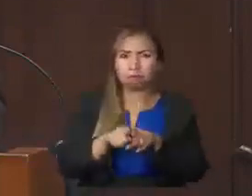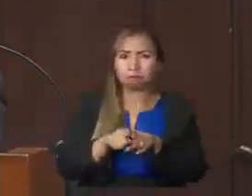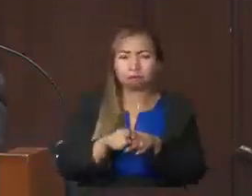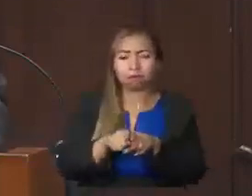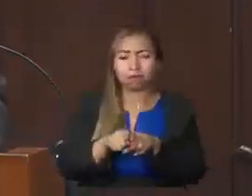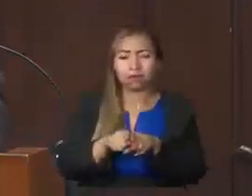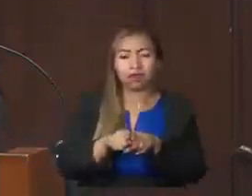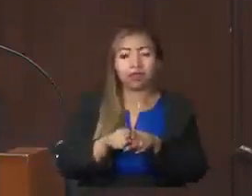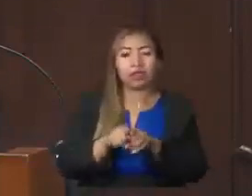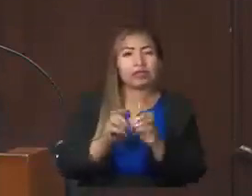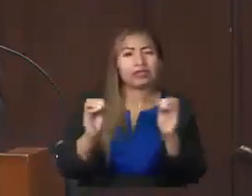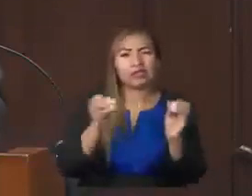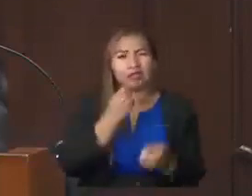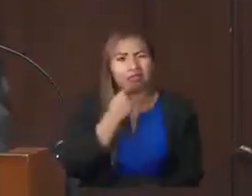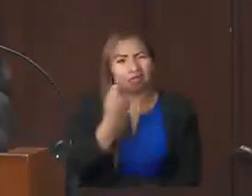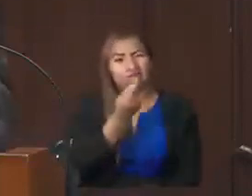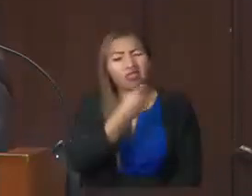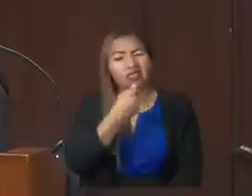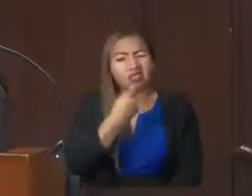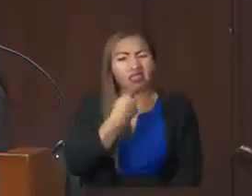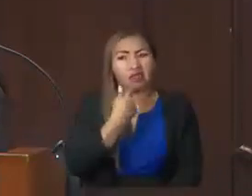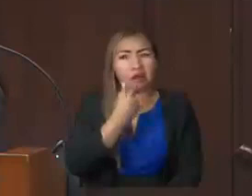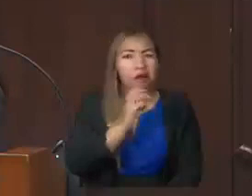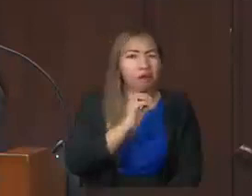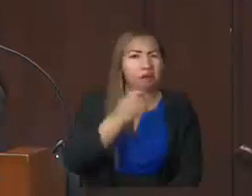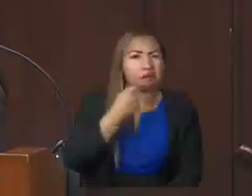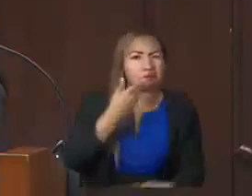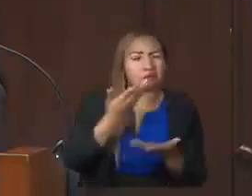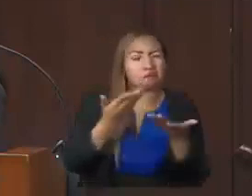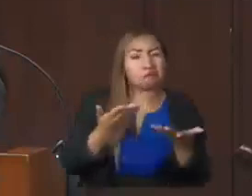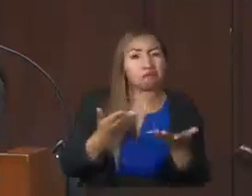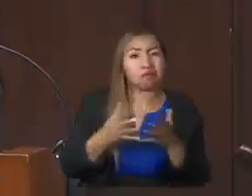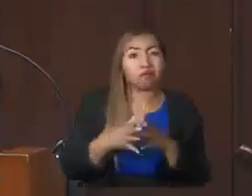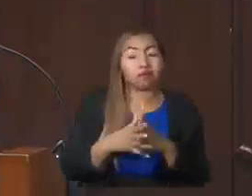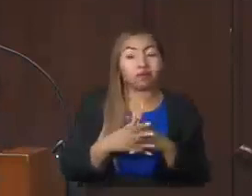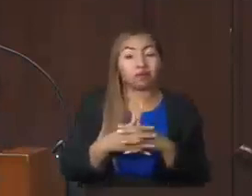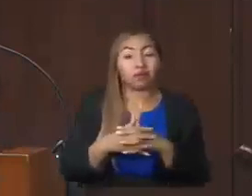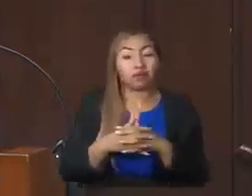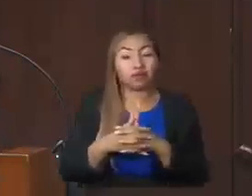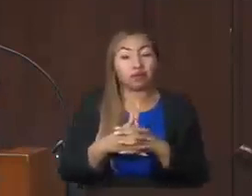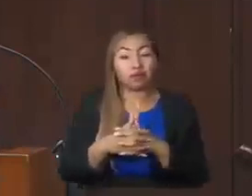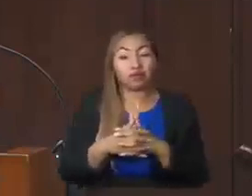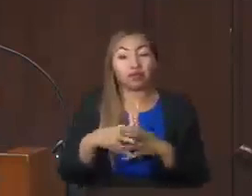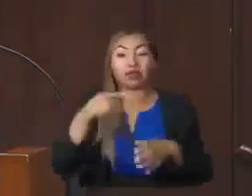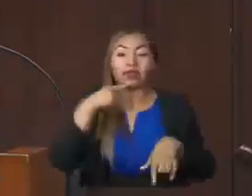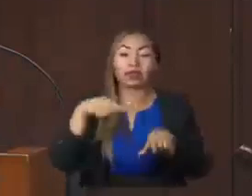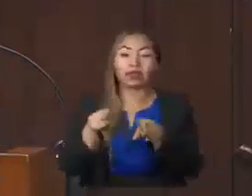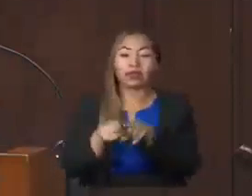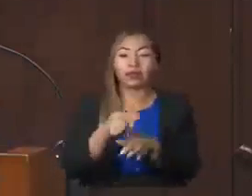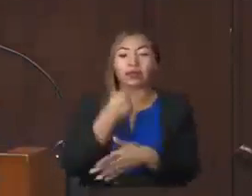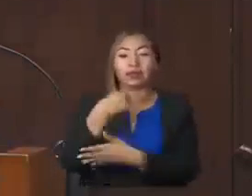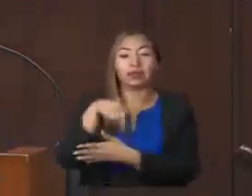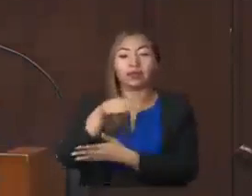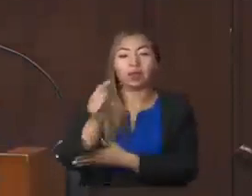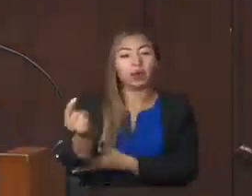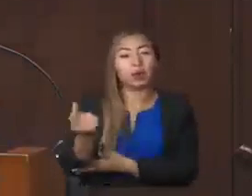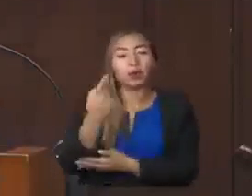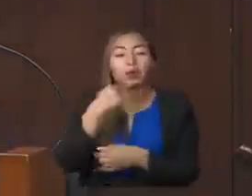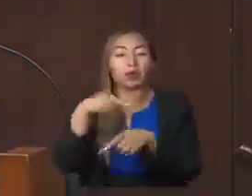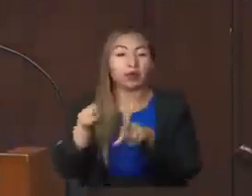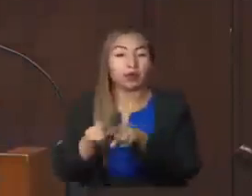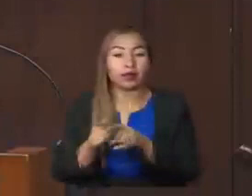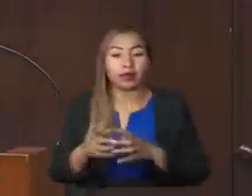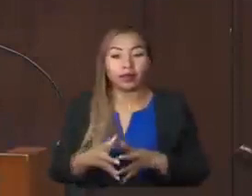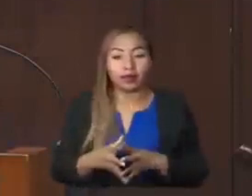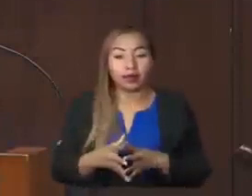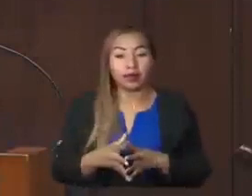Sin autocrítica nos ahogamos. Y sin una práctica relacionada con una estrategia vinculada al